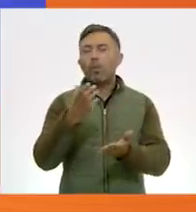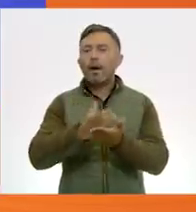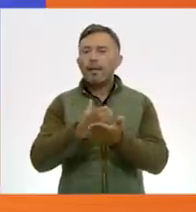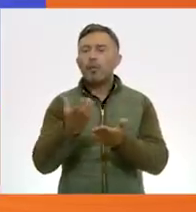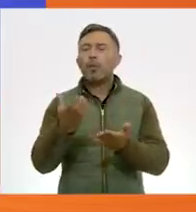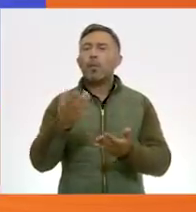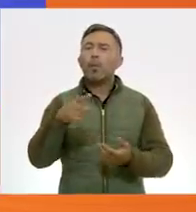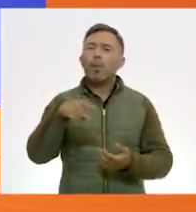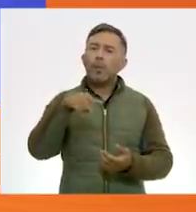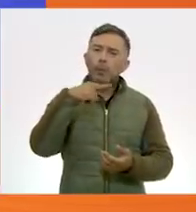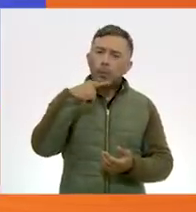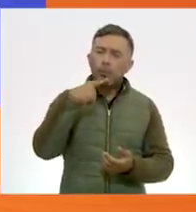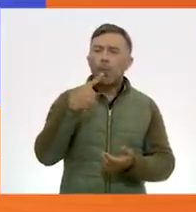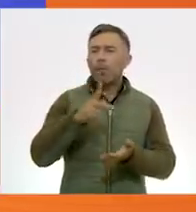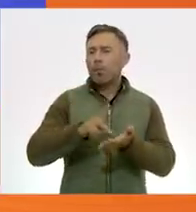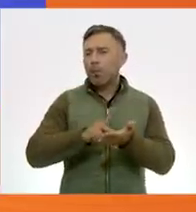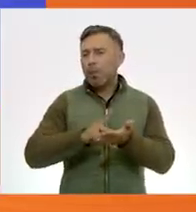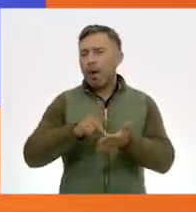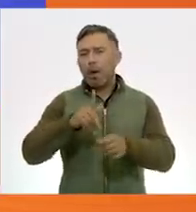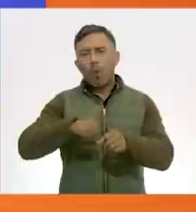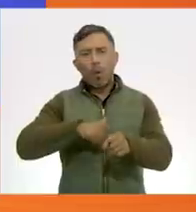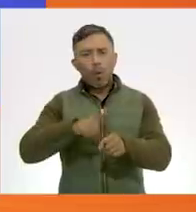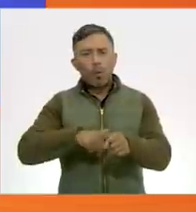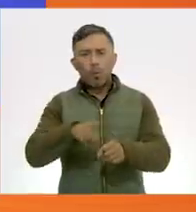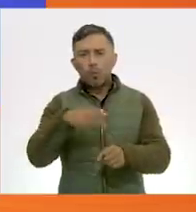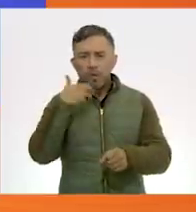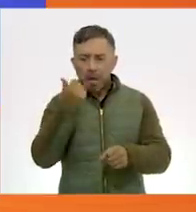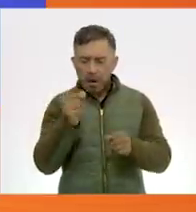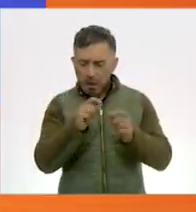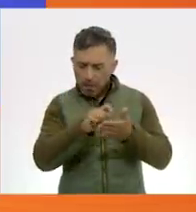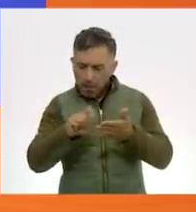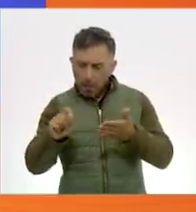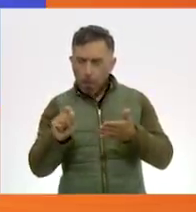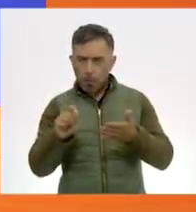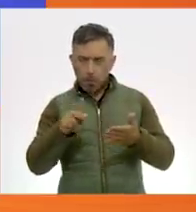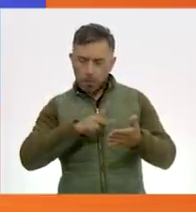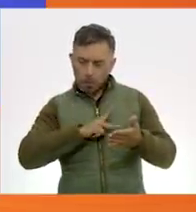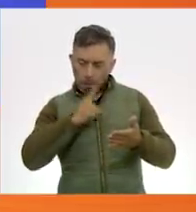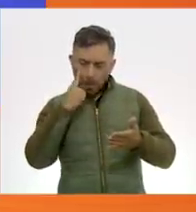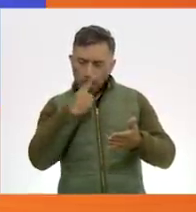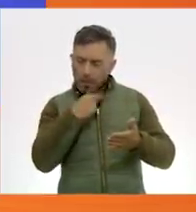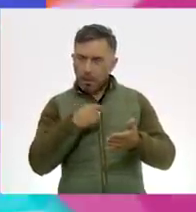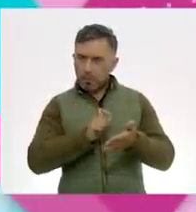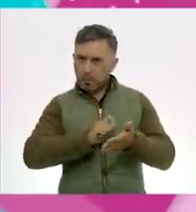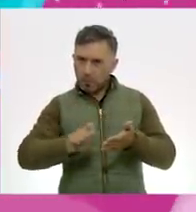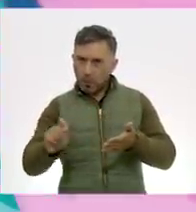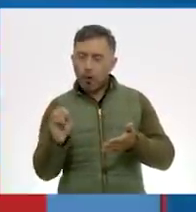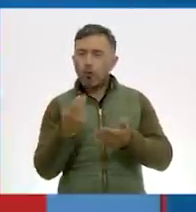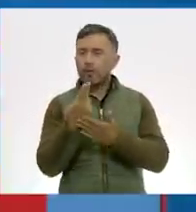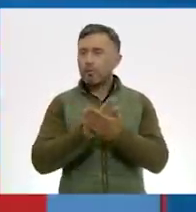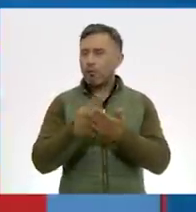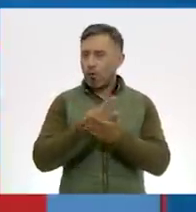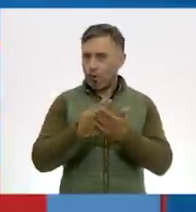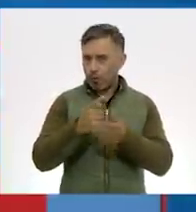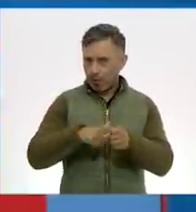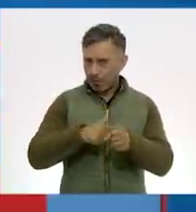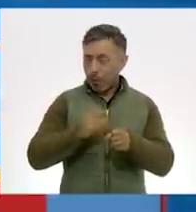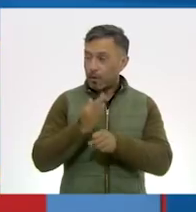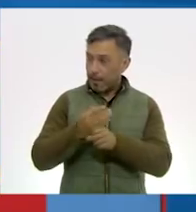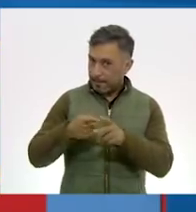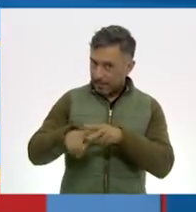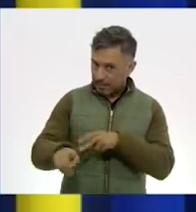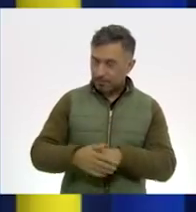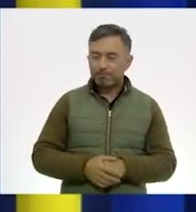por si deseas personalizar alguna nota o hacer algún dibujo. Y pues vamos a comenzar, María.